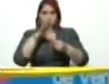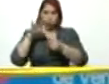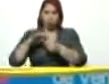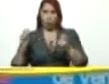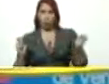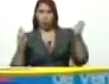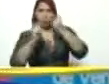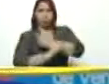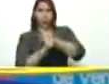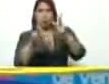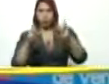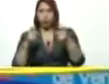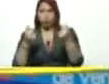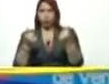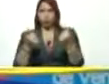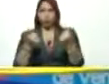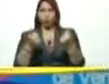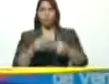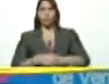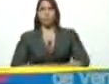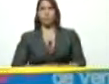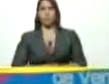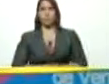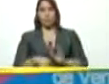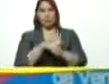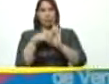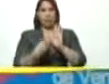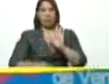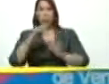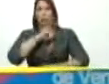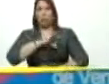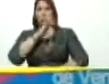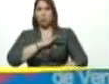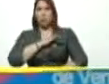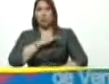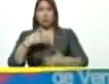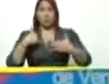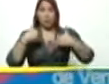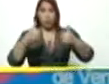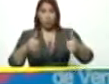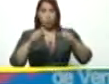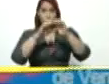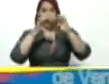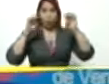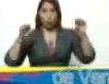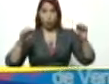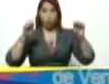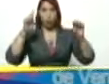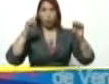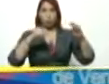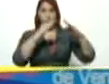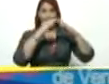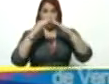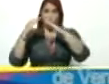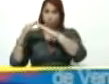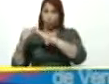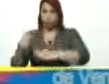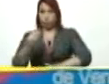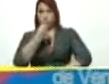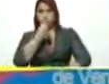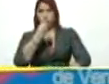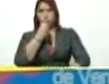salario, en ingreso, en derechos sociales, en salud, educación, vivienda,